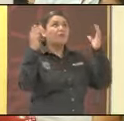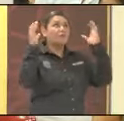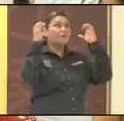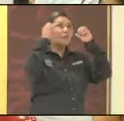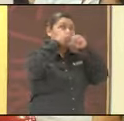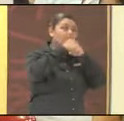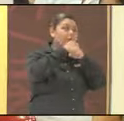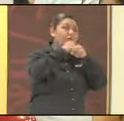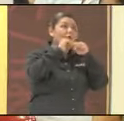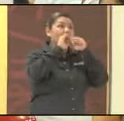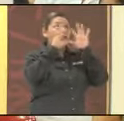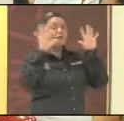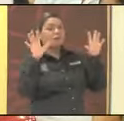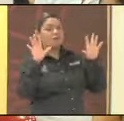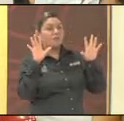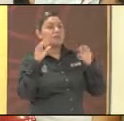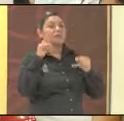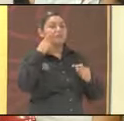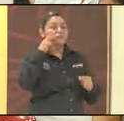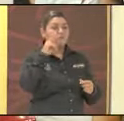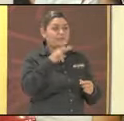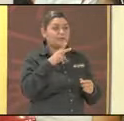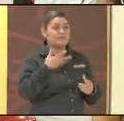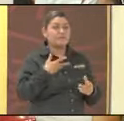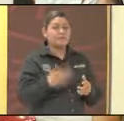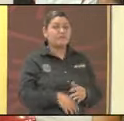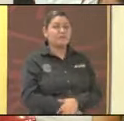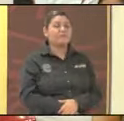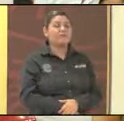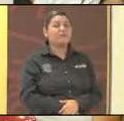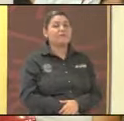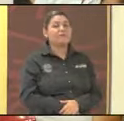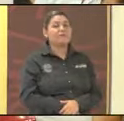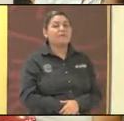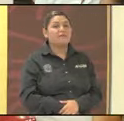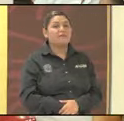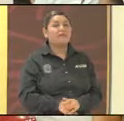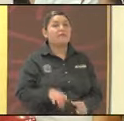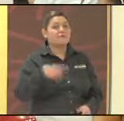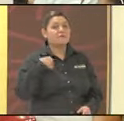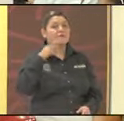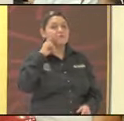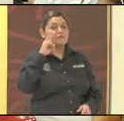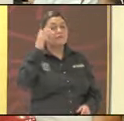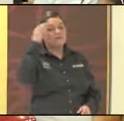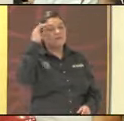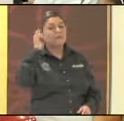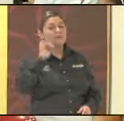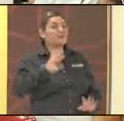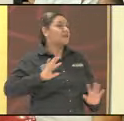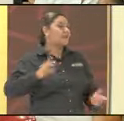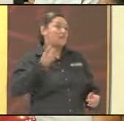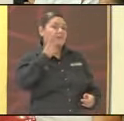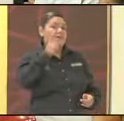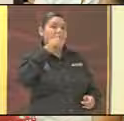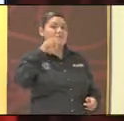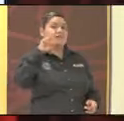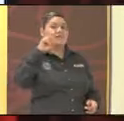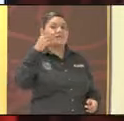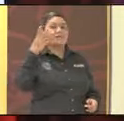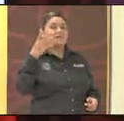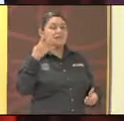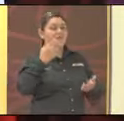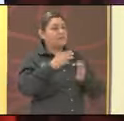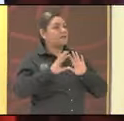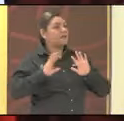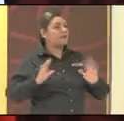que esté despejado. Y pues así funciona, presidente. Muy bien, no, ya nos dimos cuenta que sí. Por lo pronto ya recuperamos 134 hectáreas,